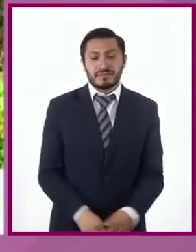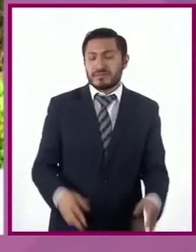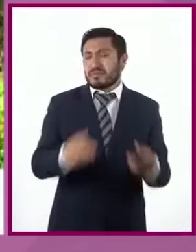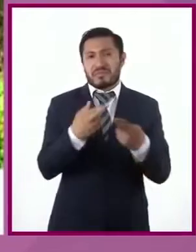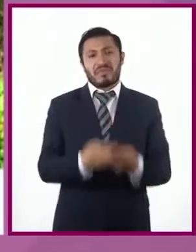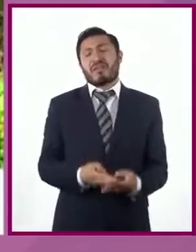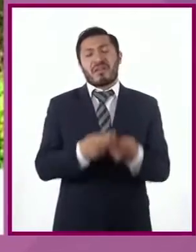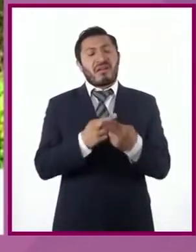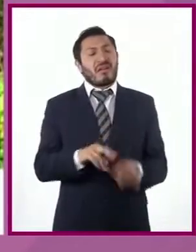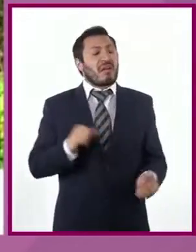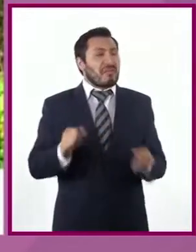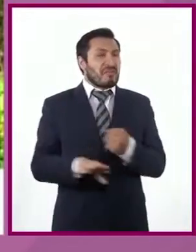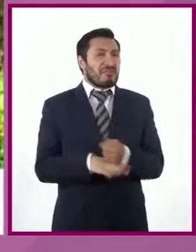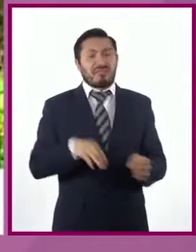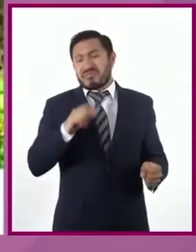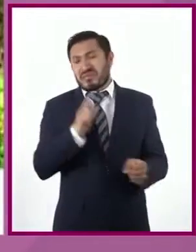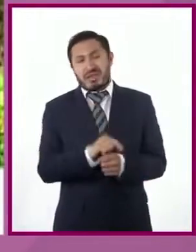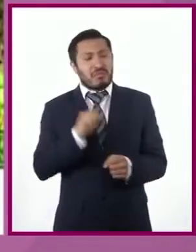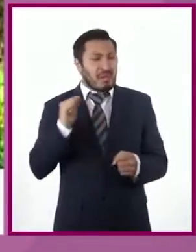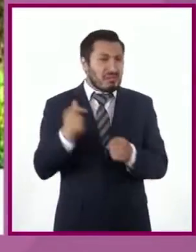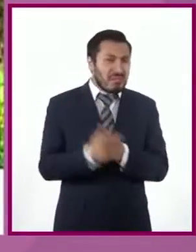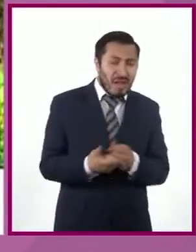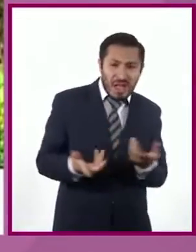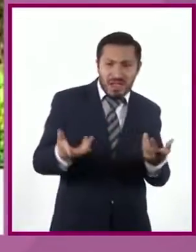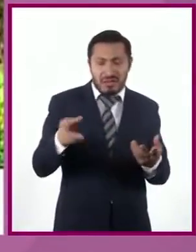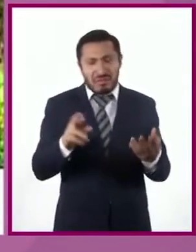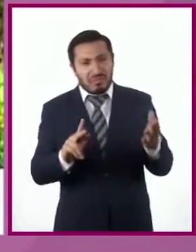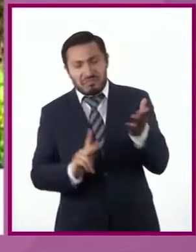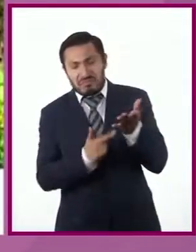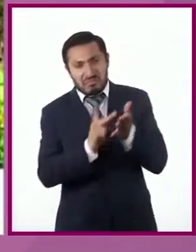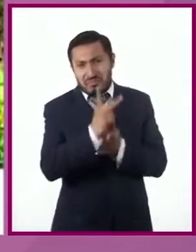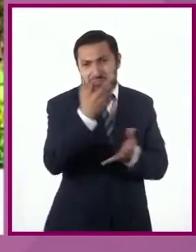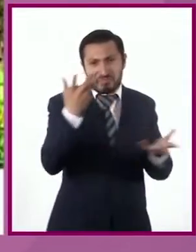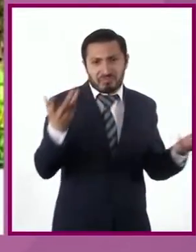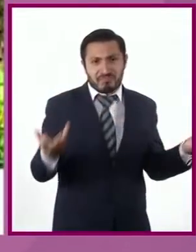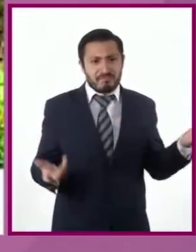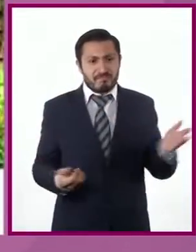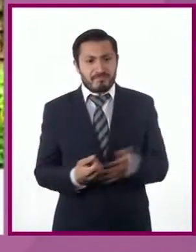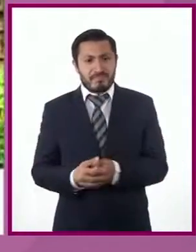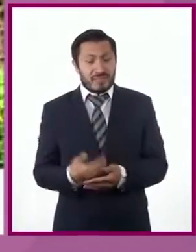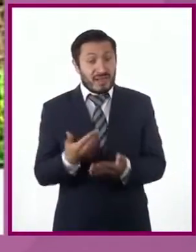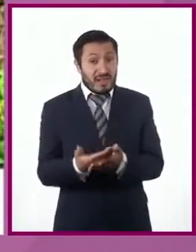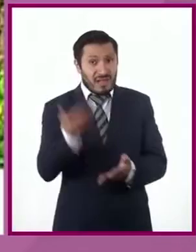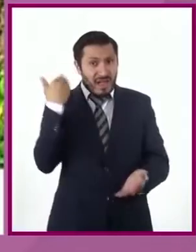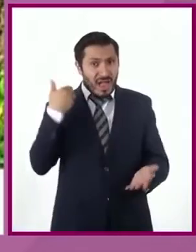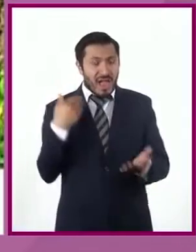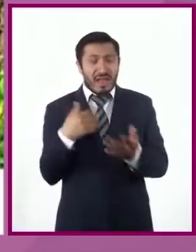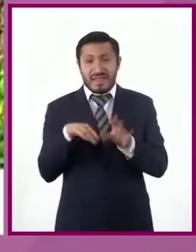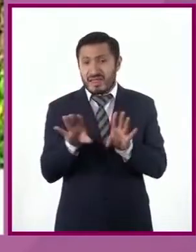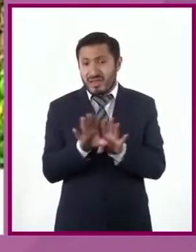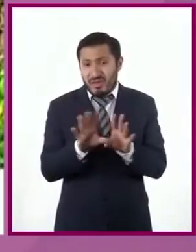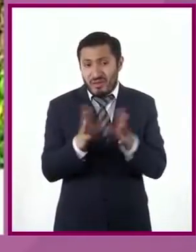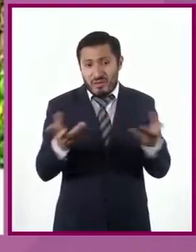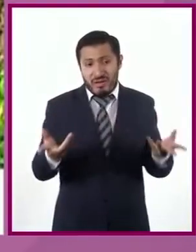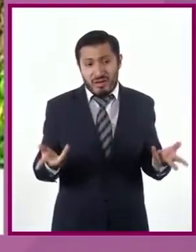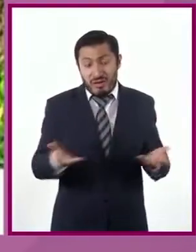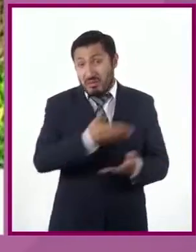algún animal, de alguna especie, incluso de algunas plantas que se quedaron, no sé si la palabra es